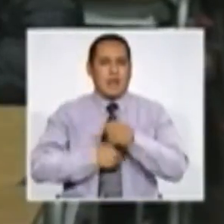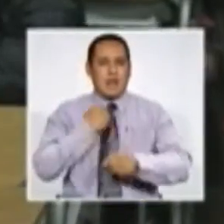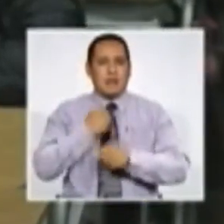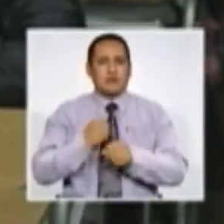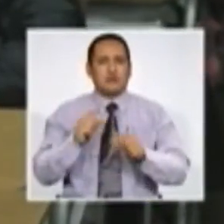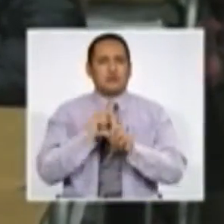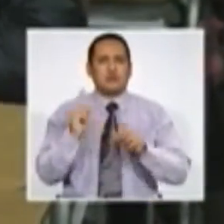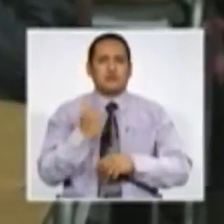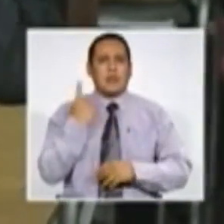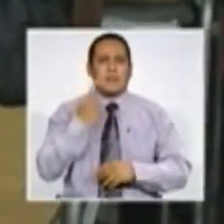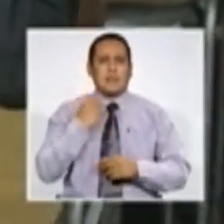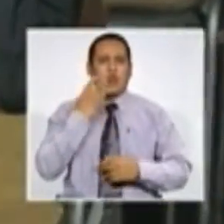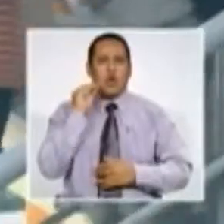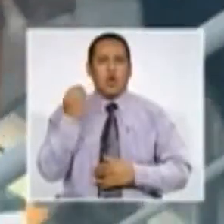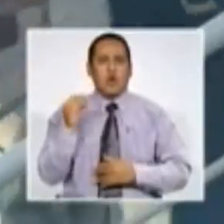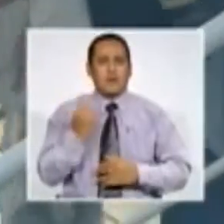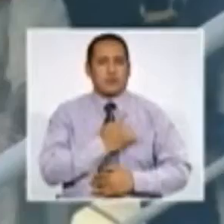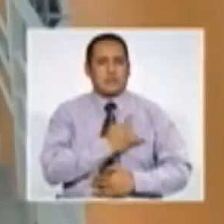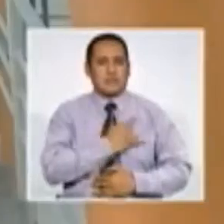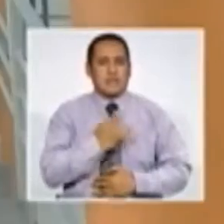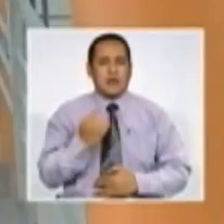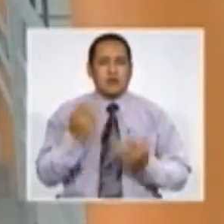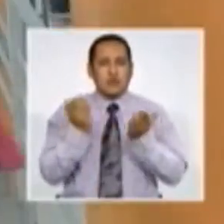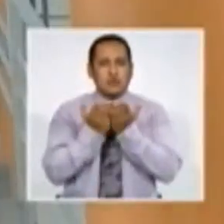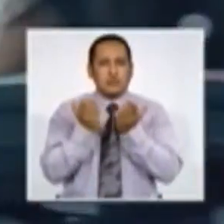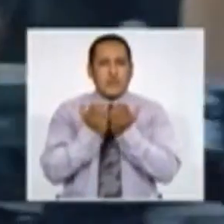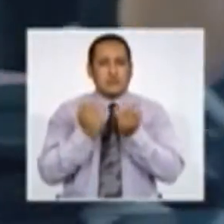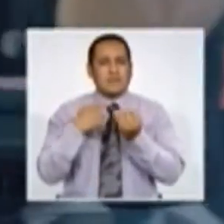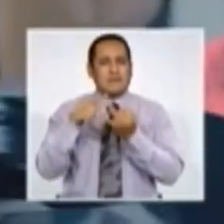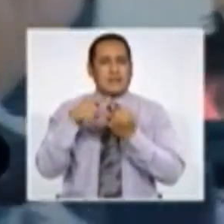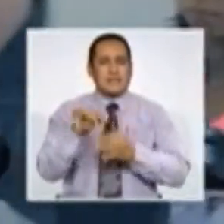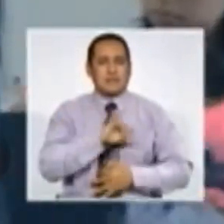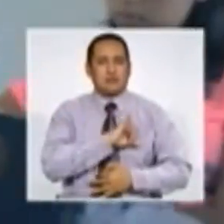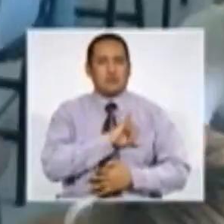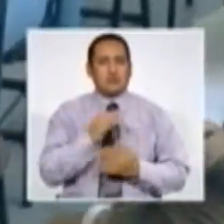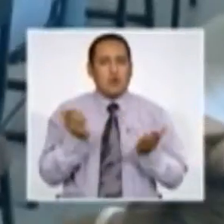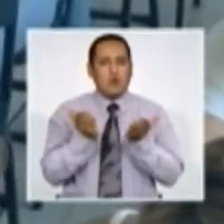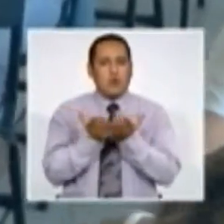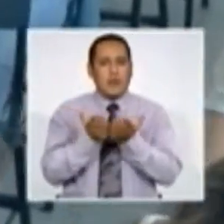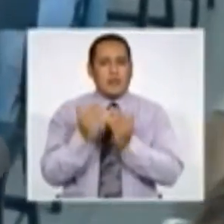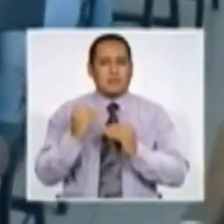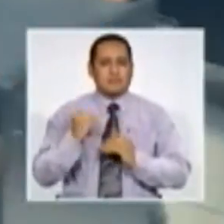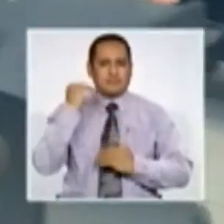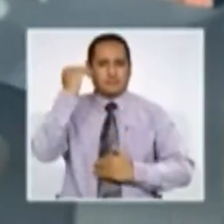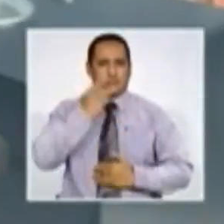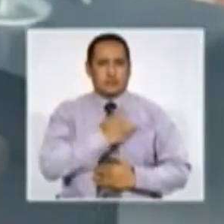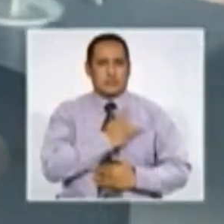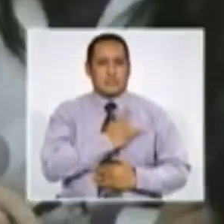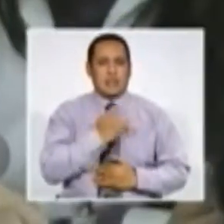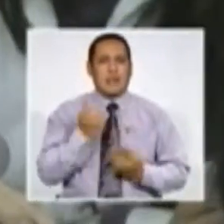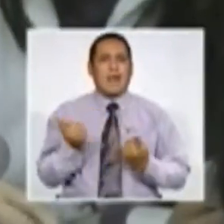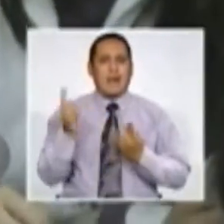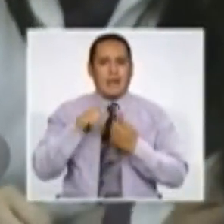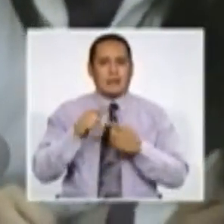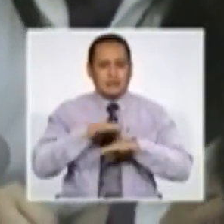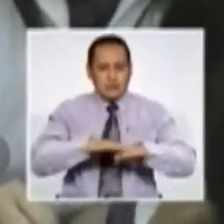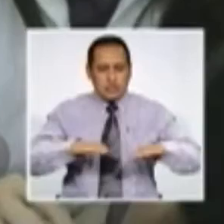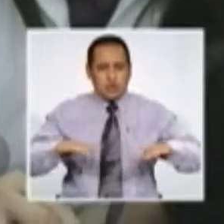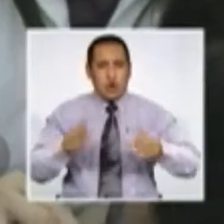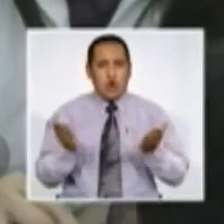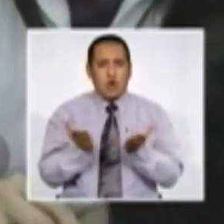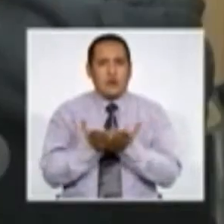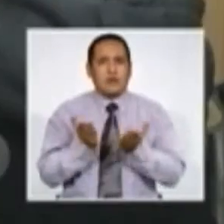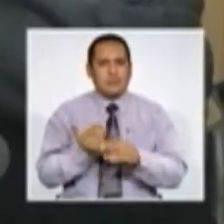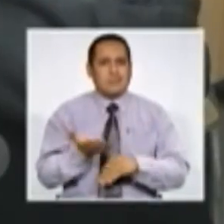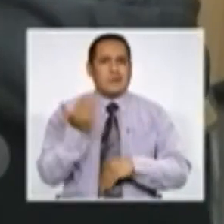Hasta hace algunos años, no solo los jóvenes universitarios o estudiantes de institutos y escuelas superiores, sino también hasta